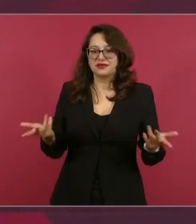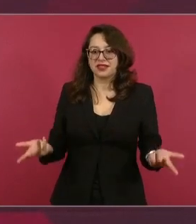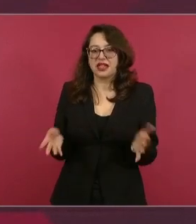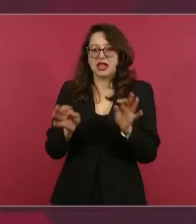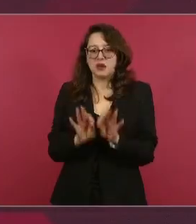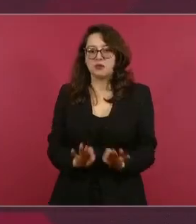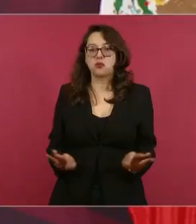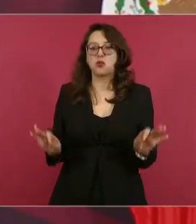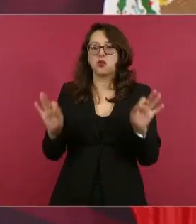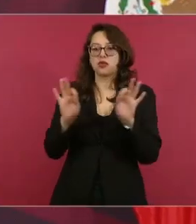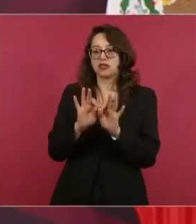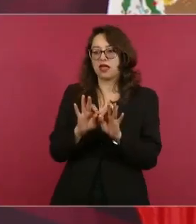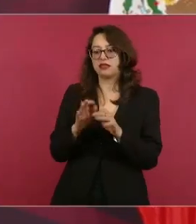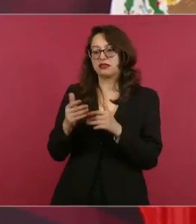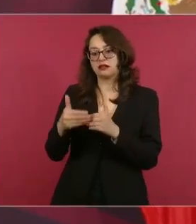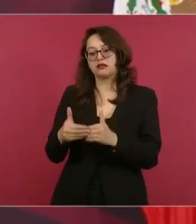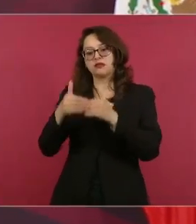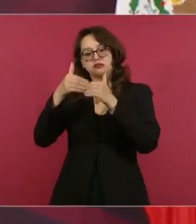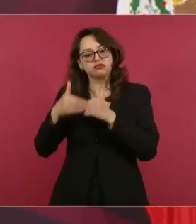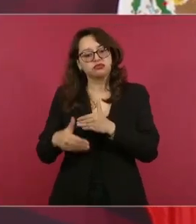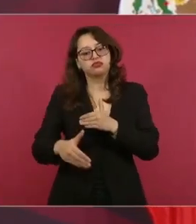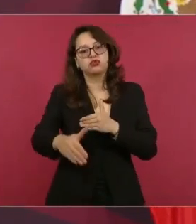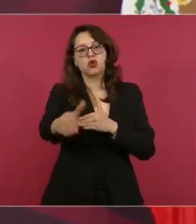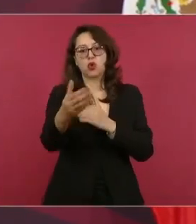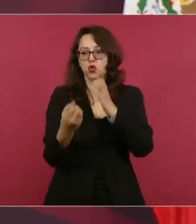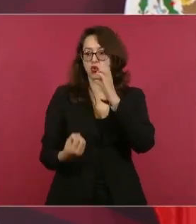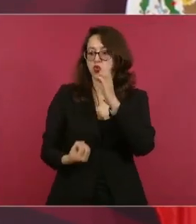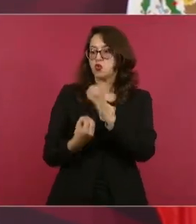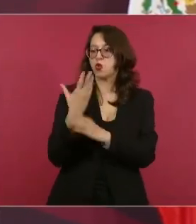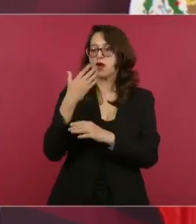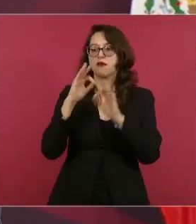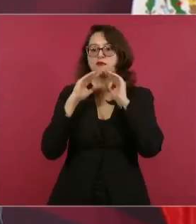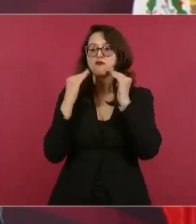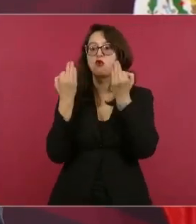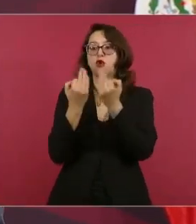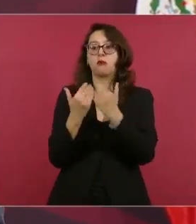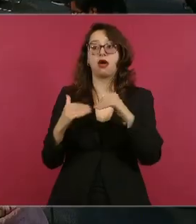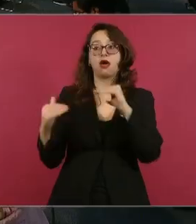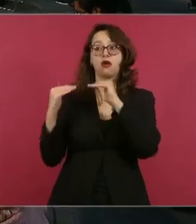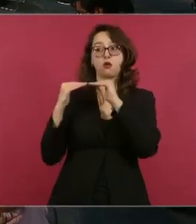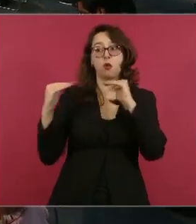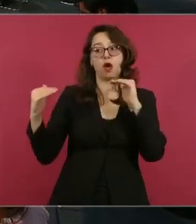para ir hacia adelante juntos.